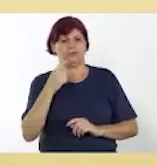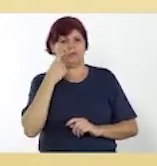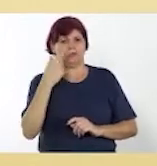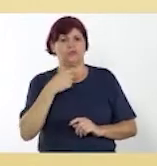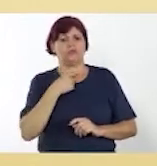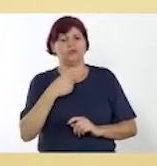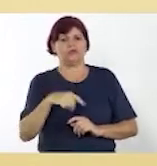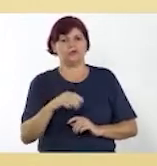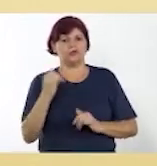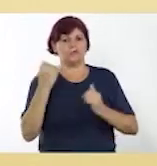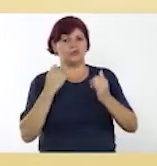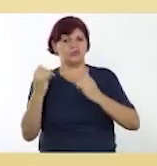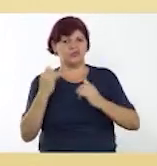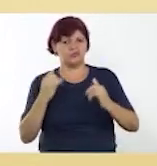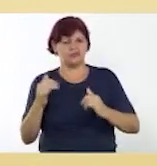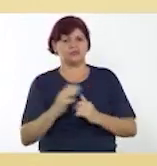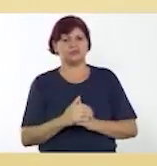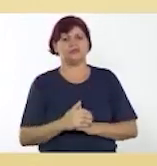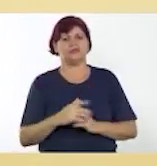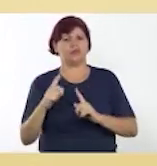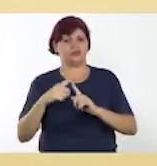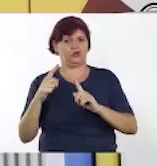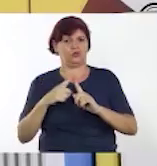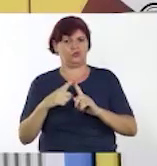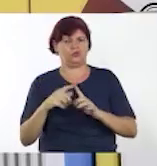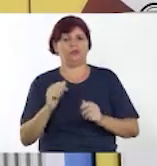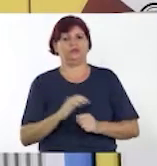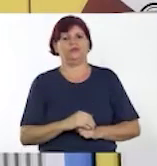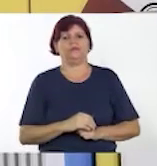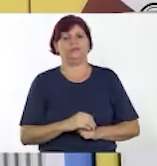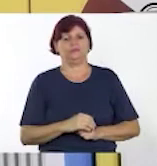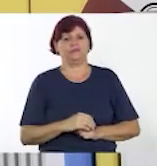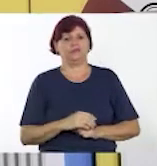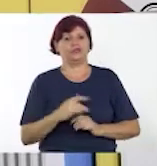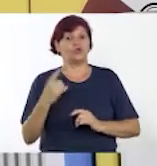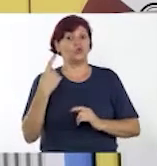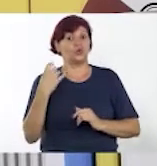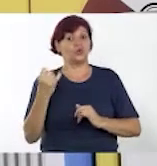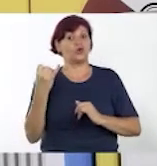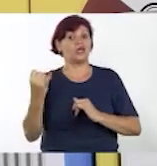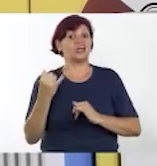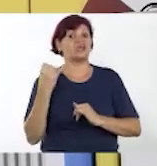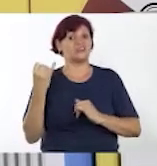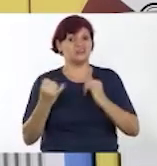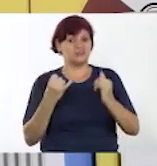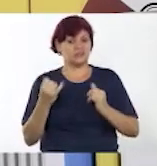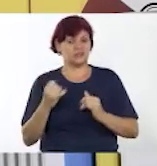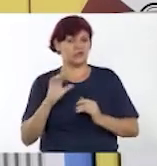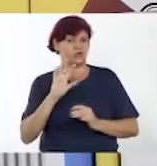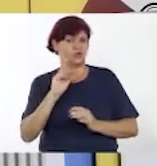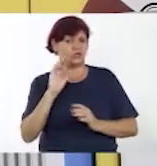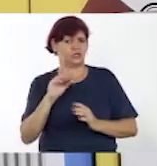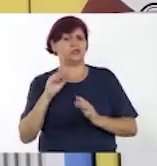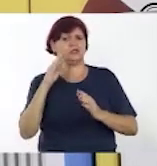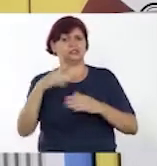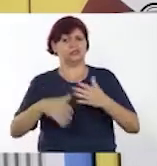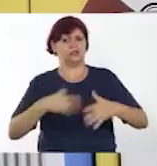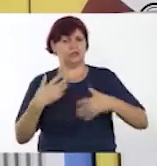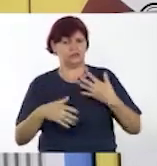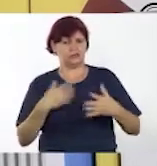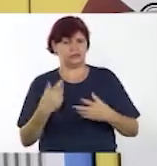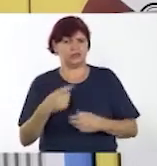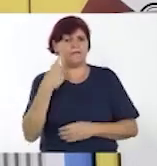cotangente coseno sobre seno. Vamos a ver un ejemplo. de identidad trigonométrica